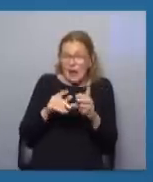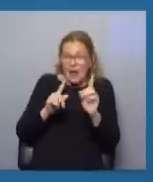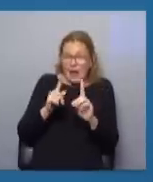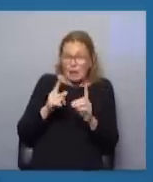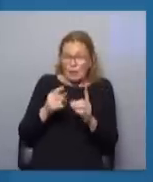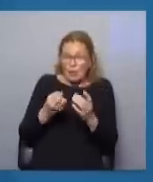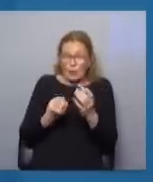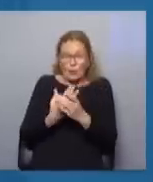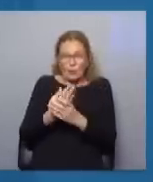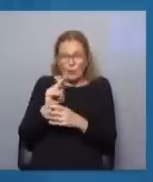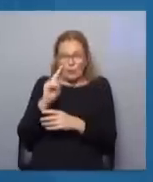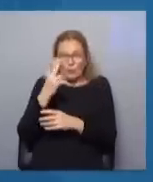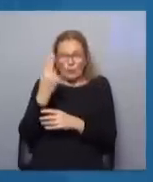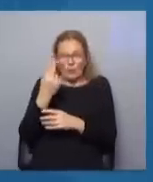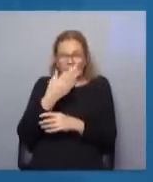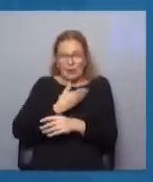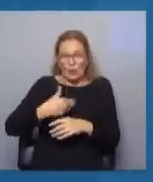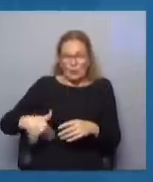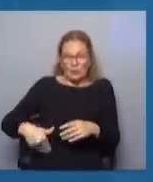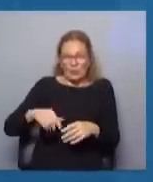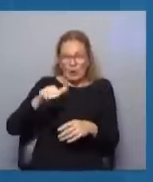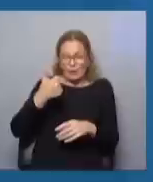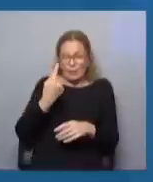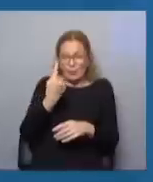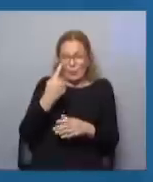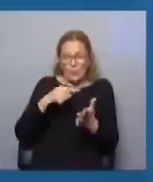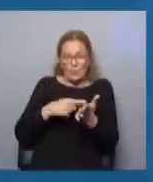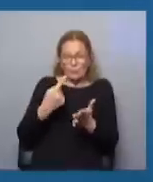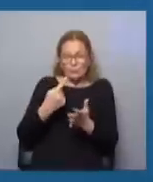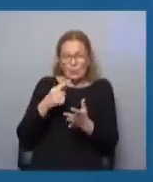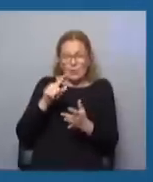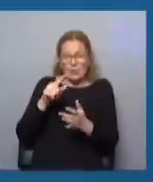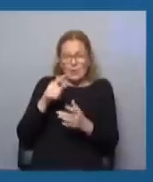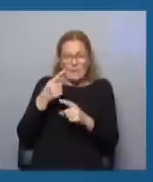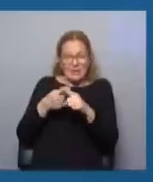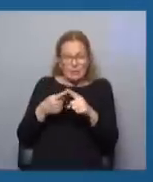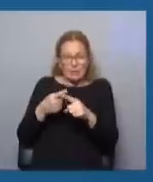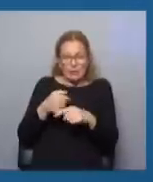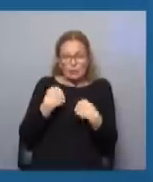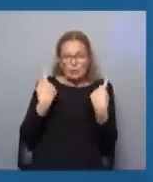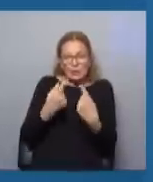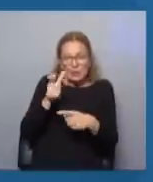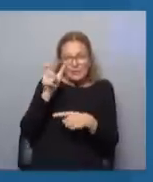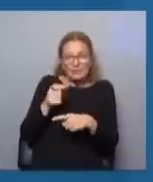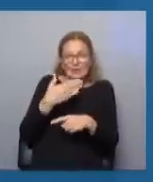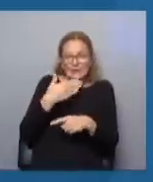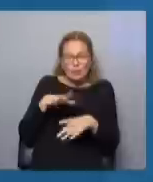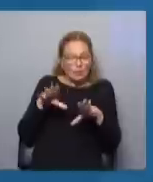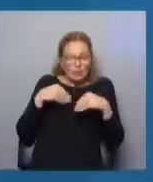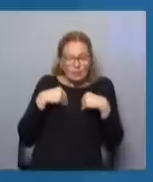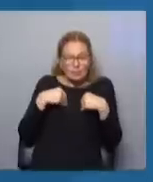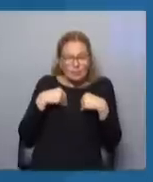en uruguay que es el gobierno actual ya no por un punto y medio y la ciudadanía entendió enseguida se aceptó